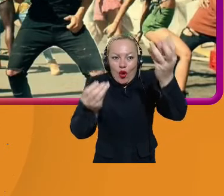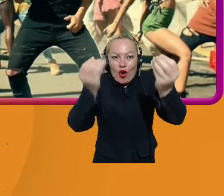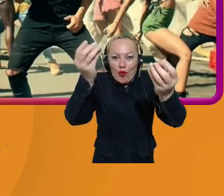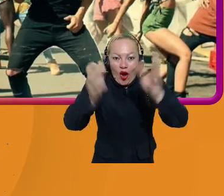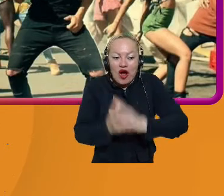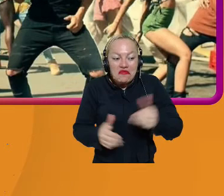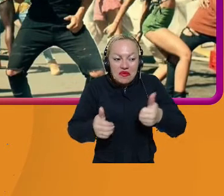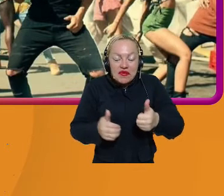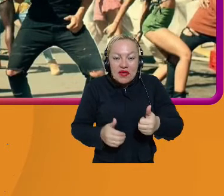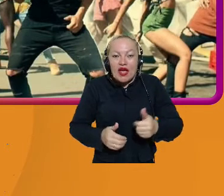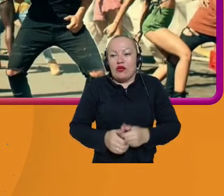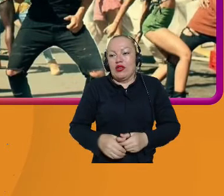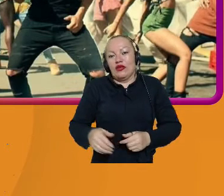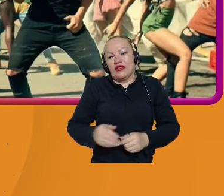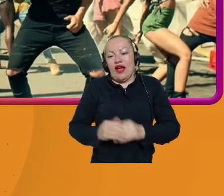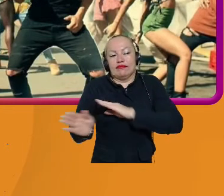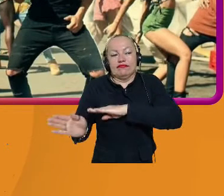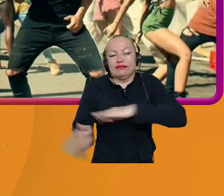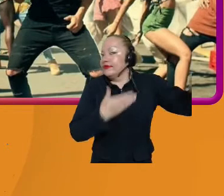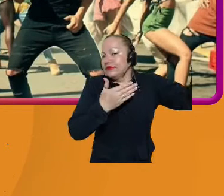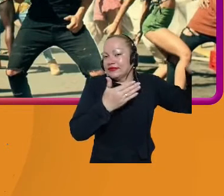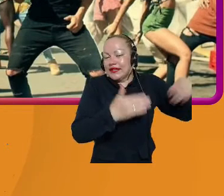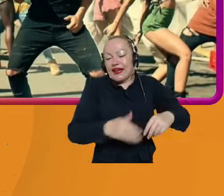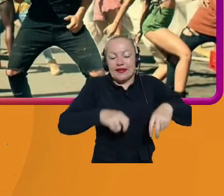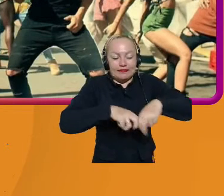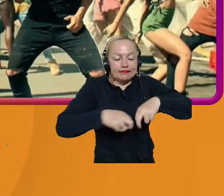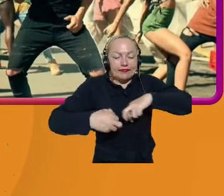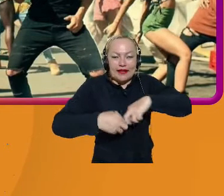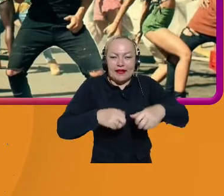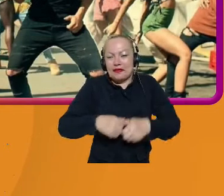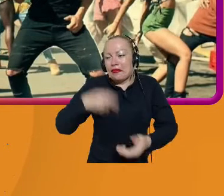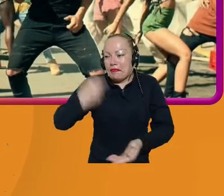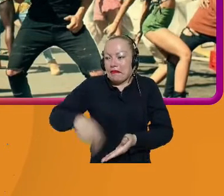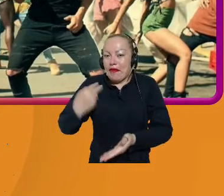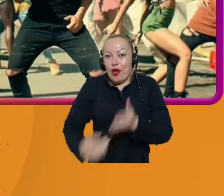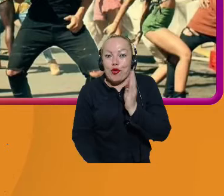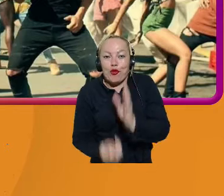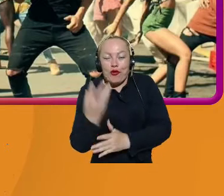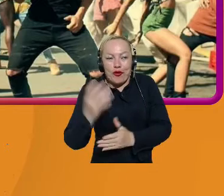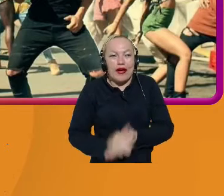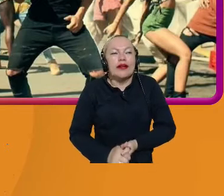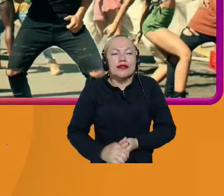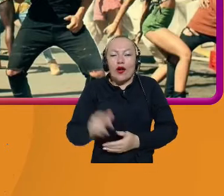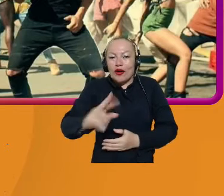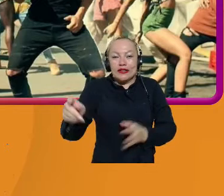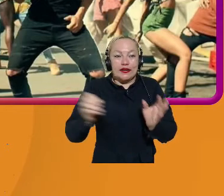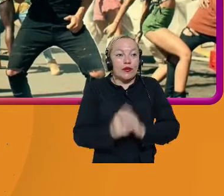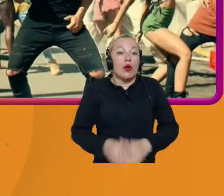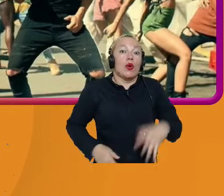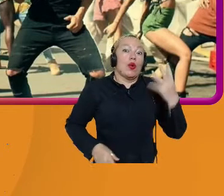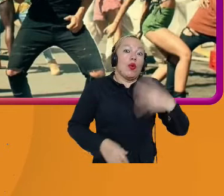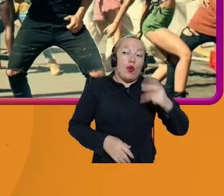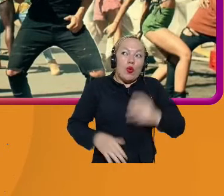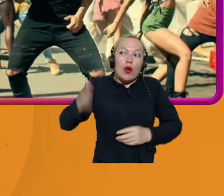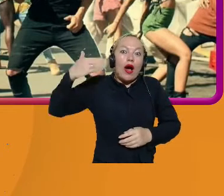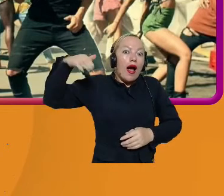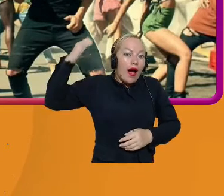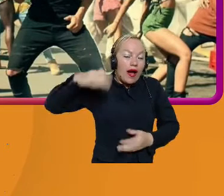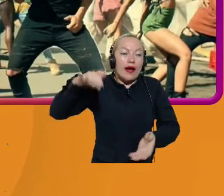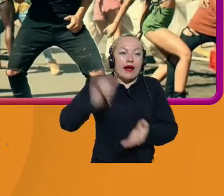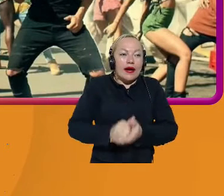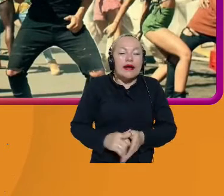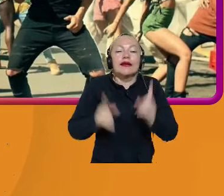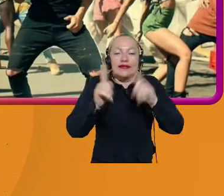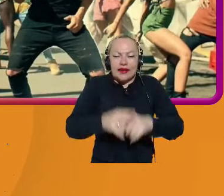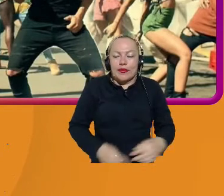reggaeton. ¿Cierto? Muchos otros ritmos fueron desplazados por el reggaeton, que tenían muchísima fuerza. El rock